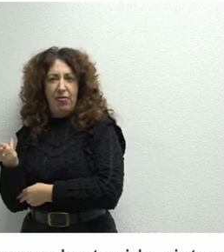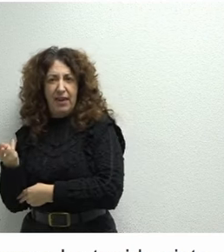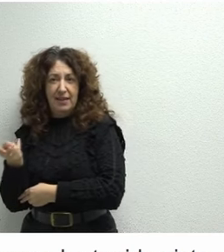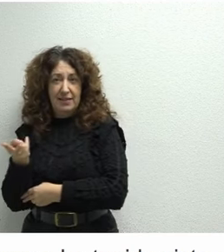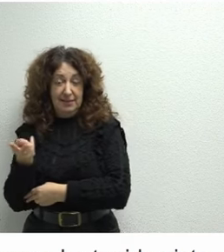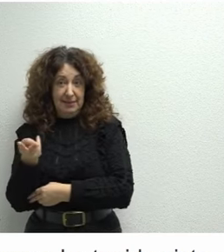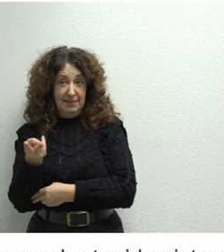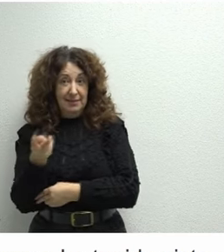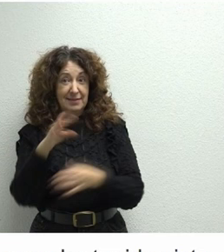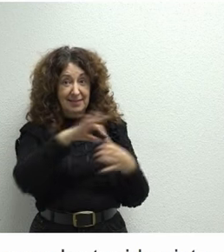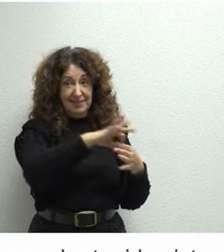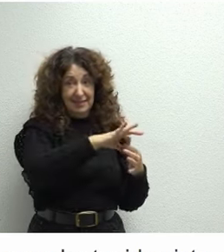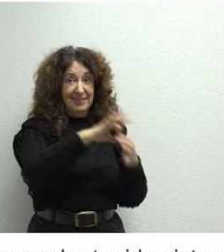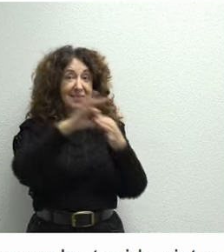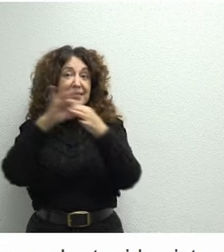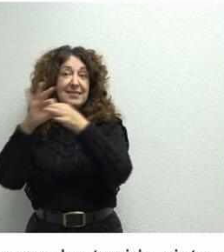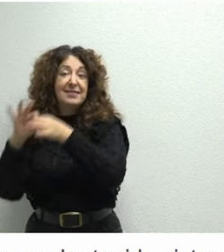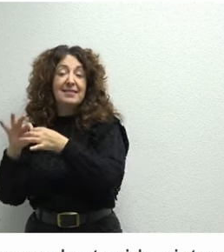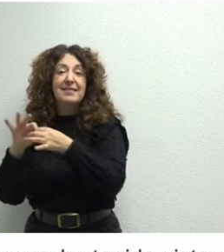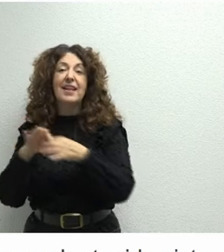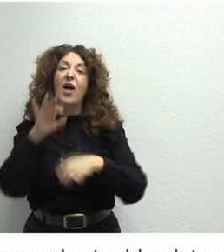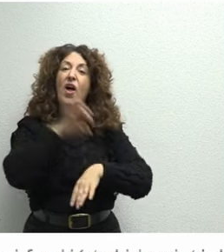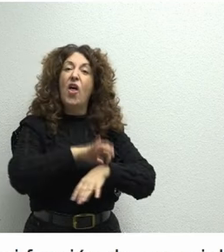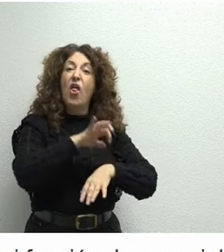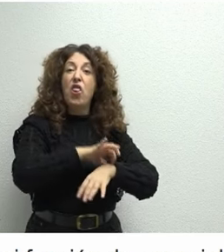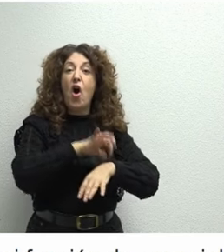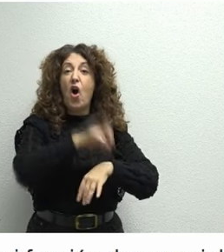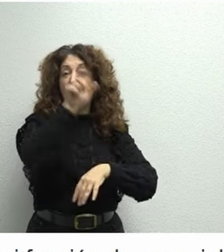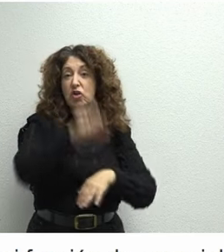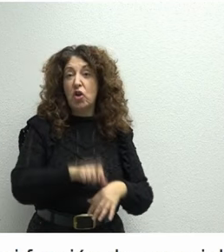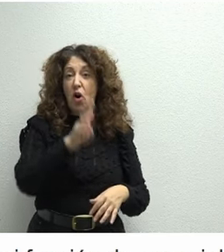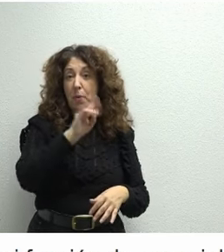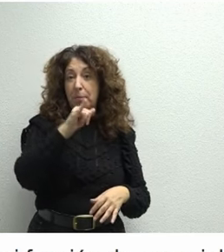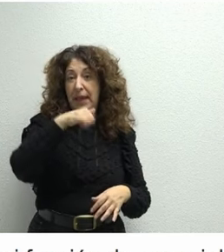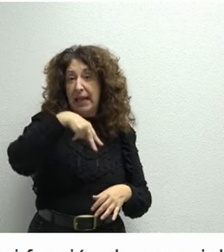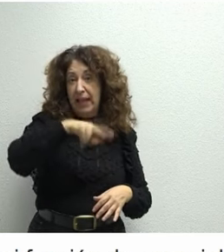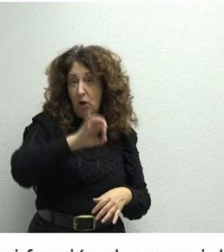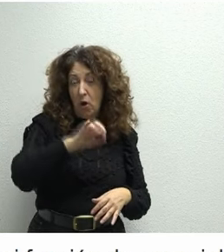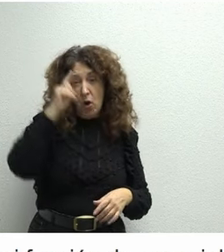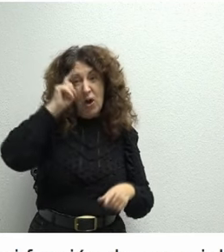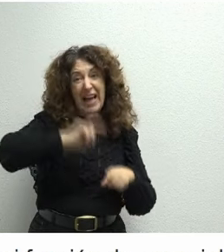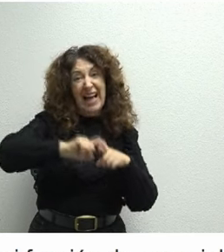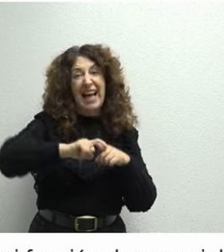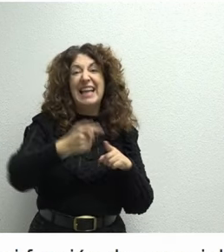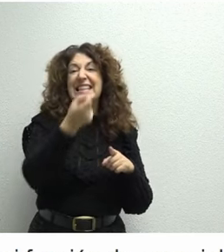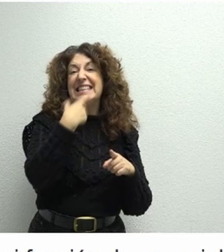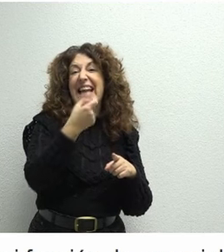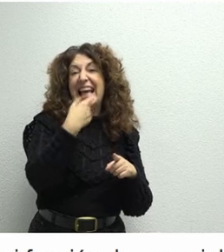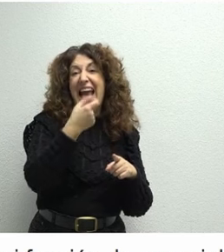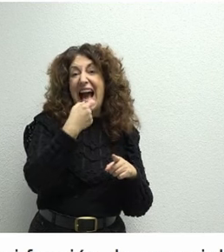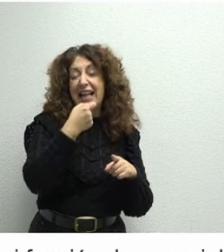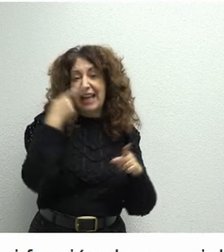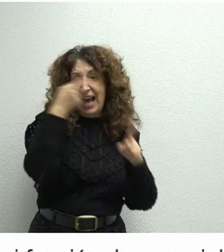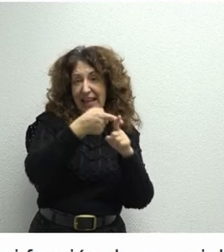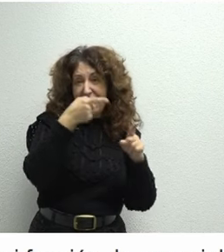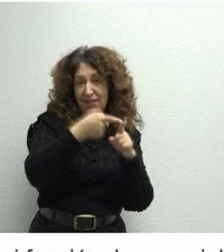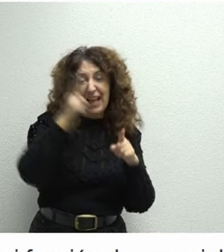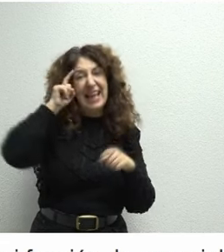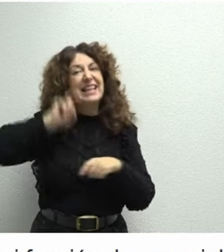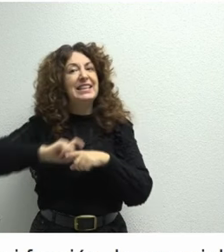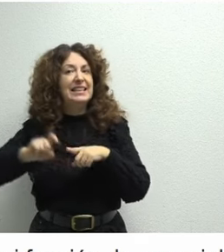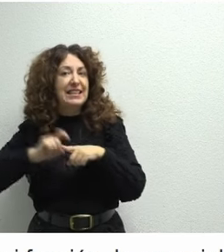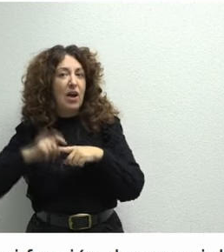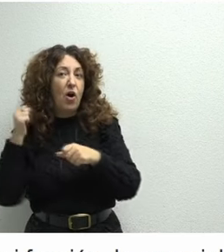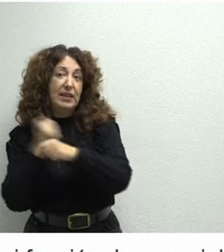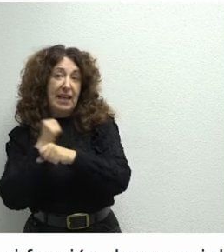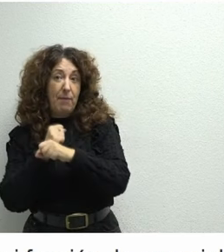intentado eh tanto el doctor pino que es el psiquiatra referente eh Como la psicóloga como la como la trabajadora social